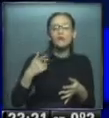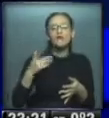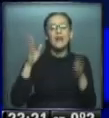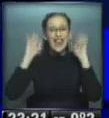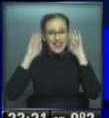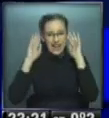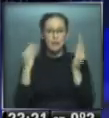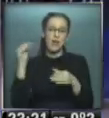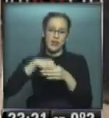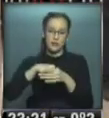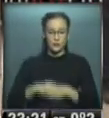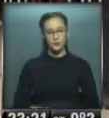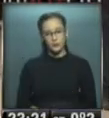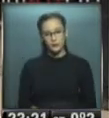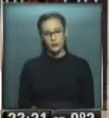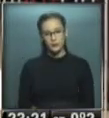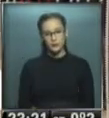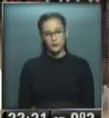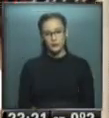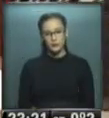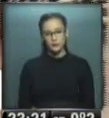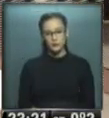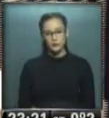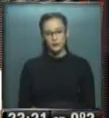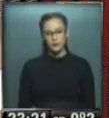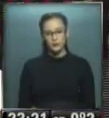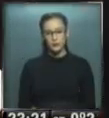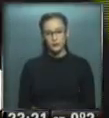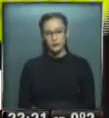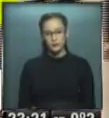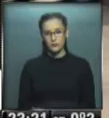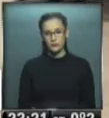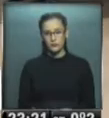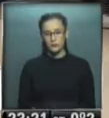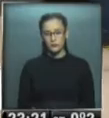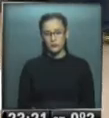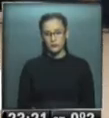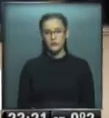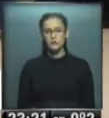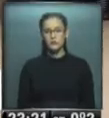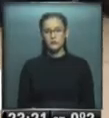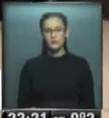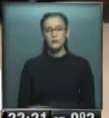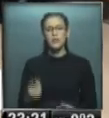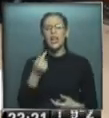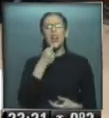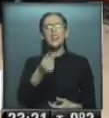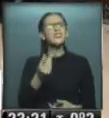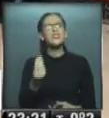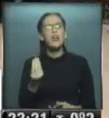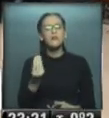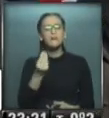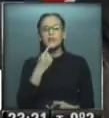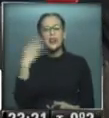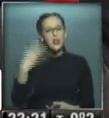como titular. ¿Qué esperan para este domingo? Ganar 3-0, jugando bien, bondeando. Hay